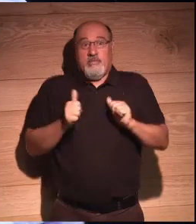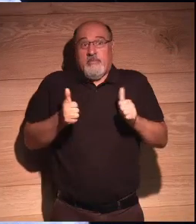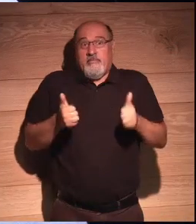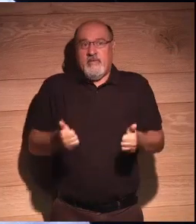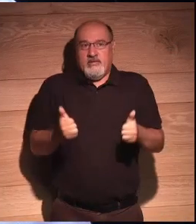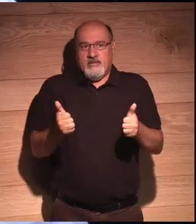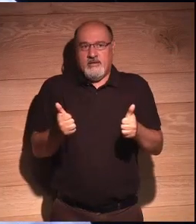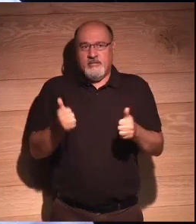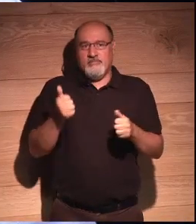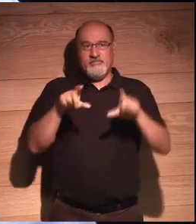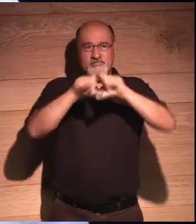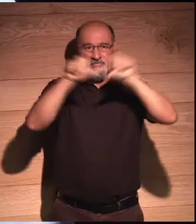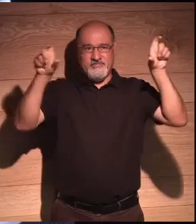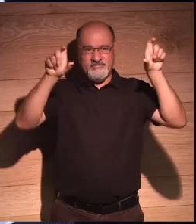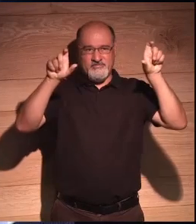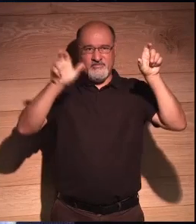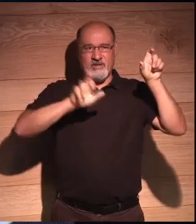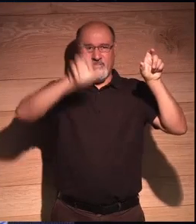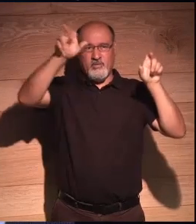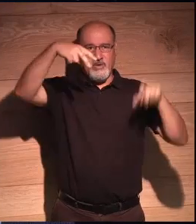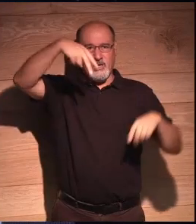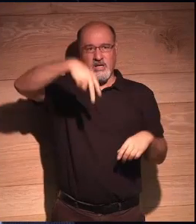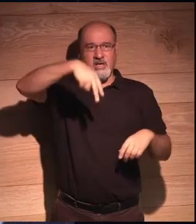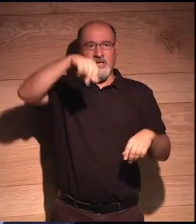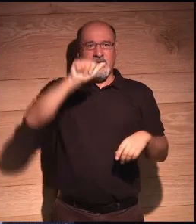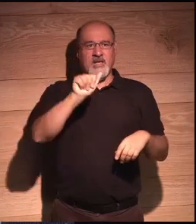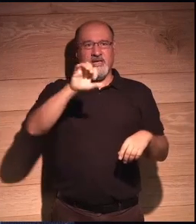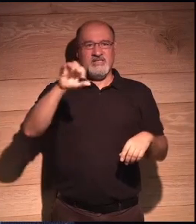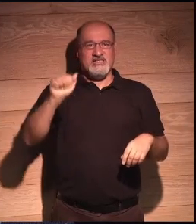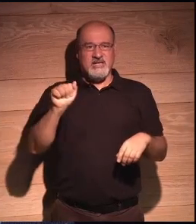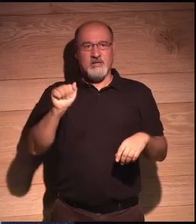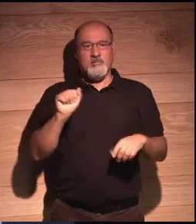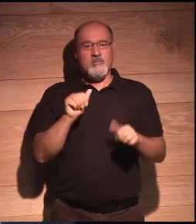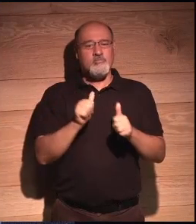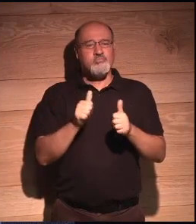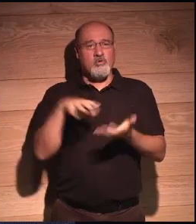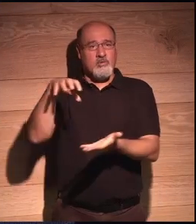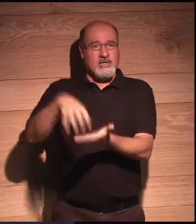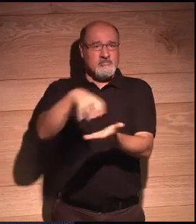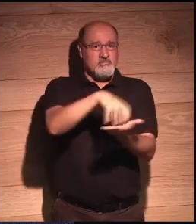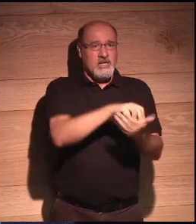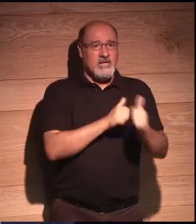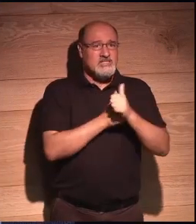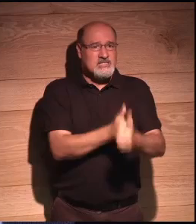a pensar la NASA en buscar dónde establecer sus estaciones de seguimiento y